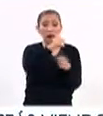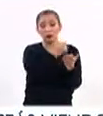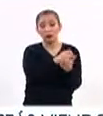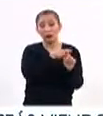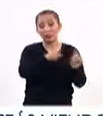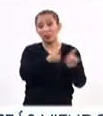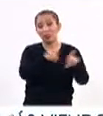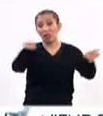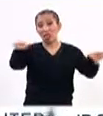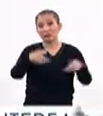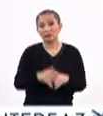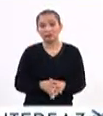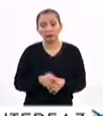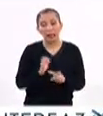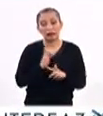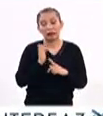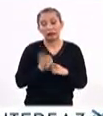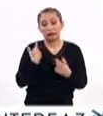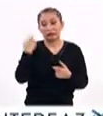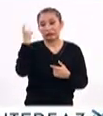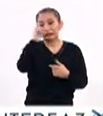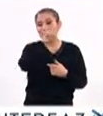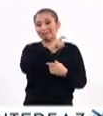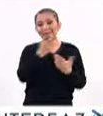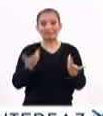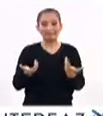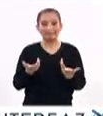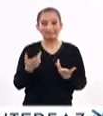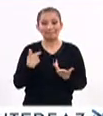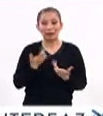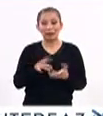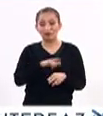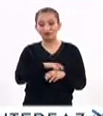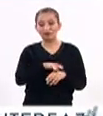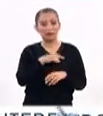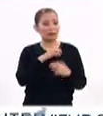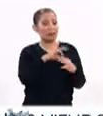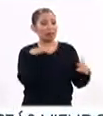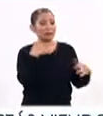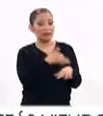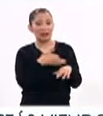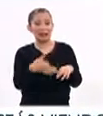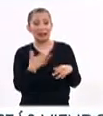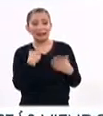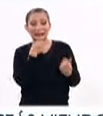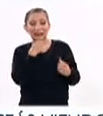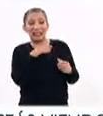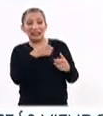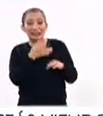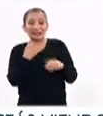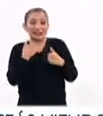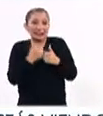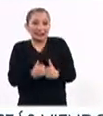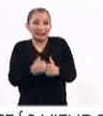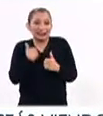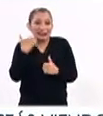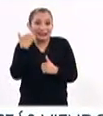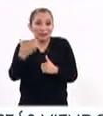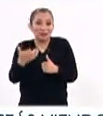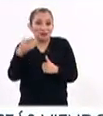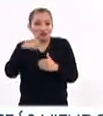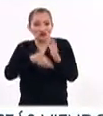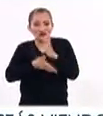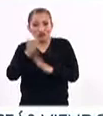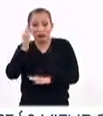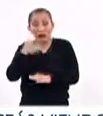ciudad diferente a la mía. Entonces el reto fue el despegarme de mi familia, pues ese tiempo que estuve allá.